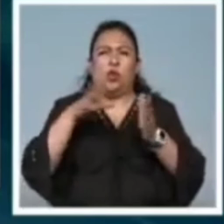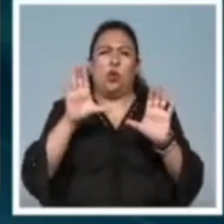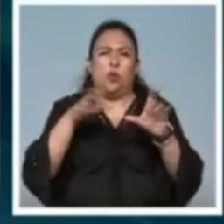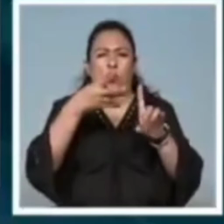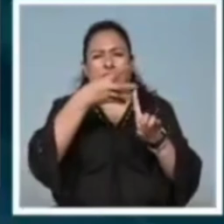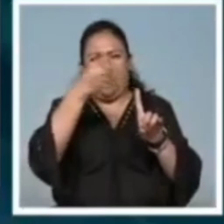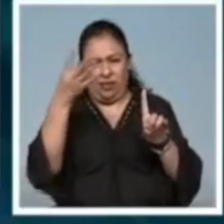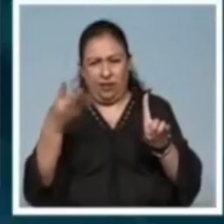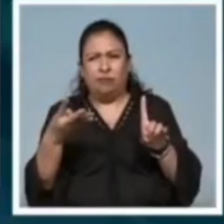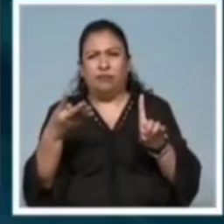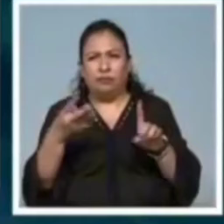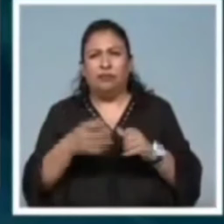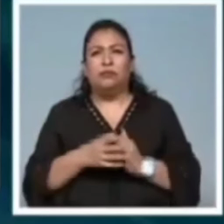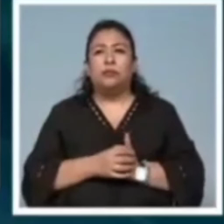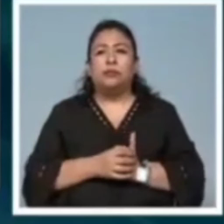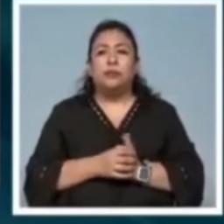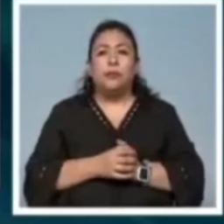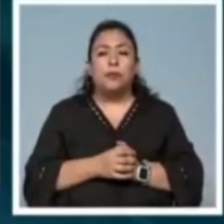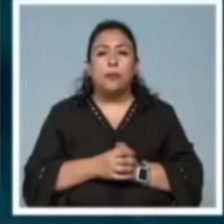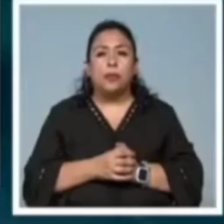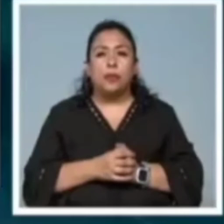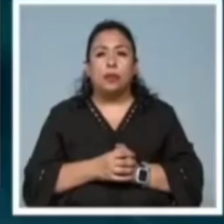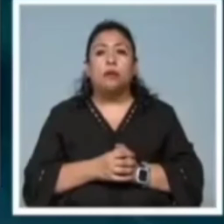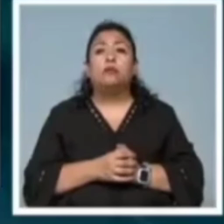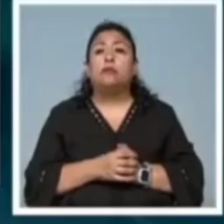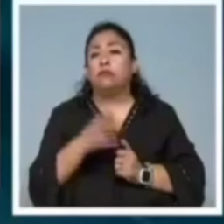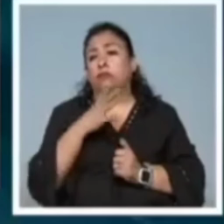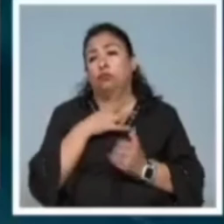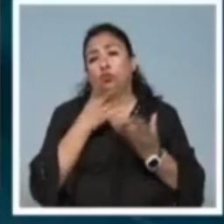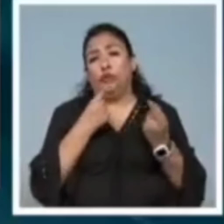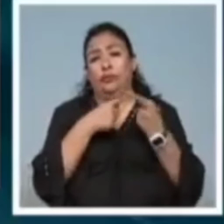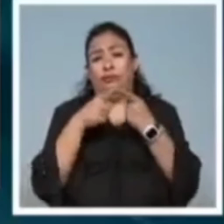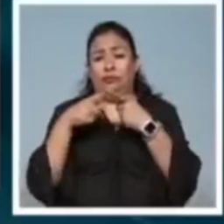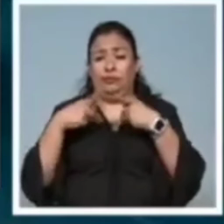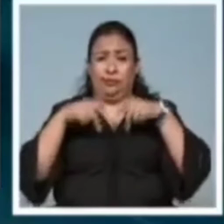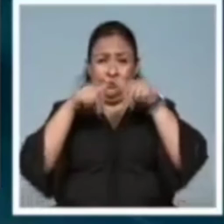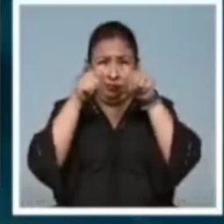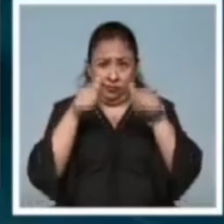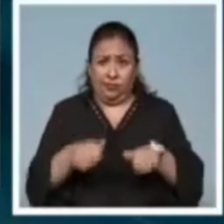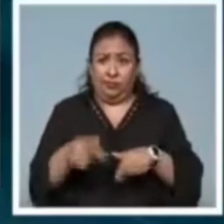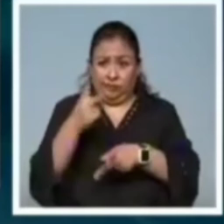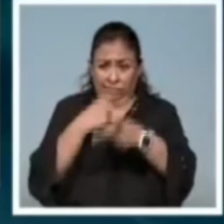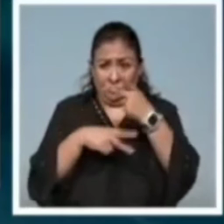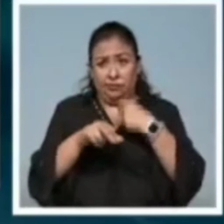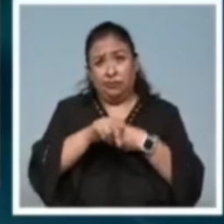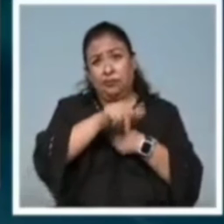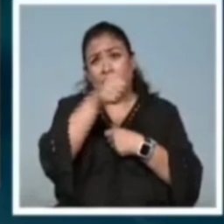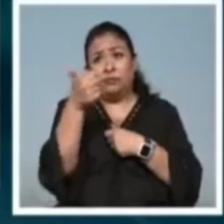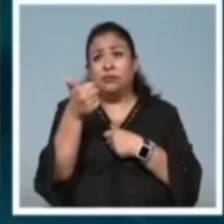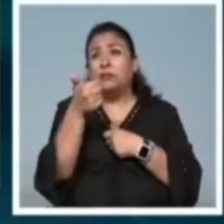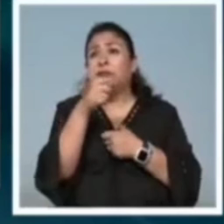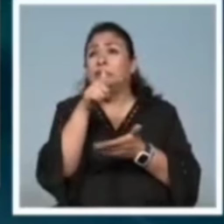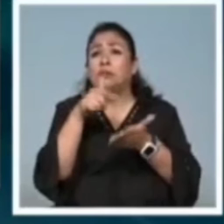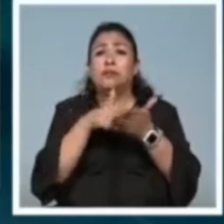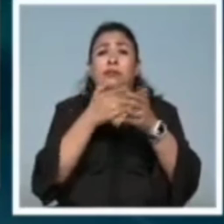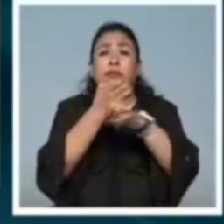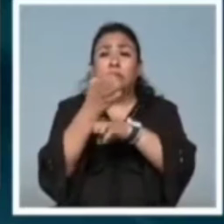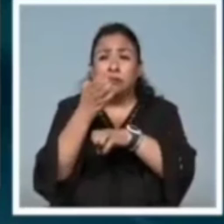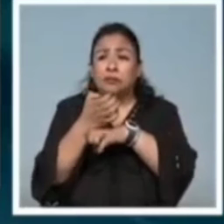comunidad LGBT+. Hay muchos artistas que vienen de otros